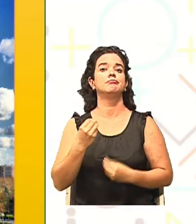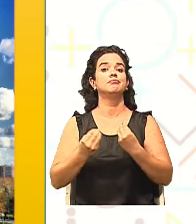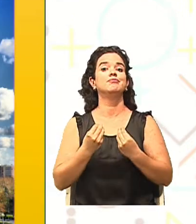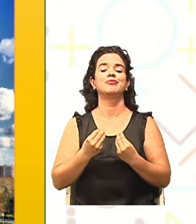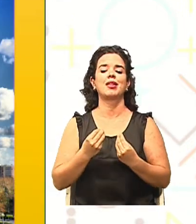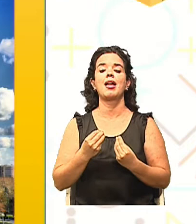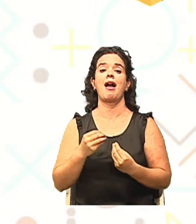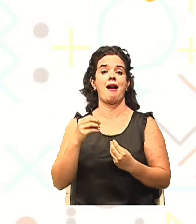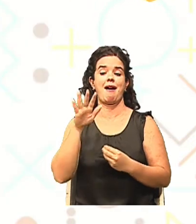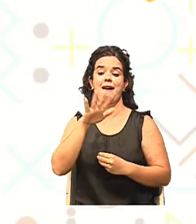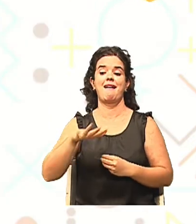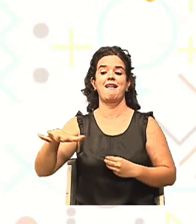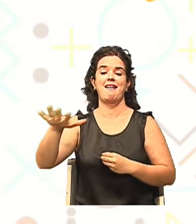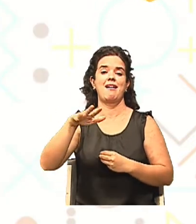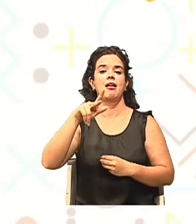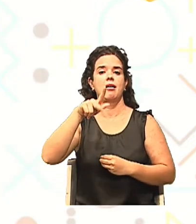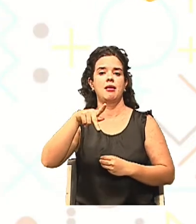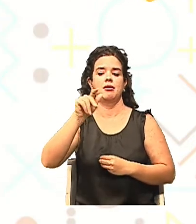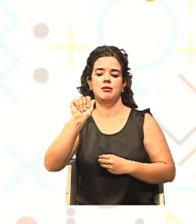París.